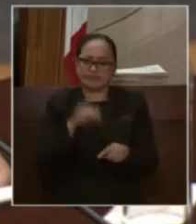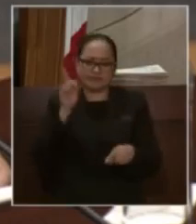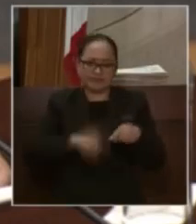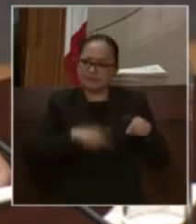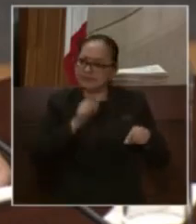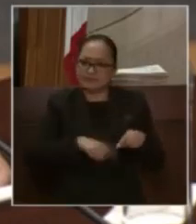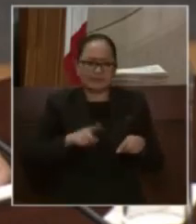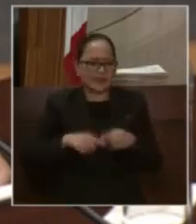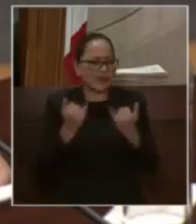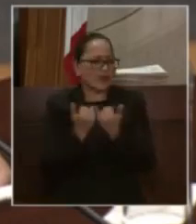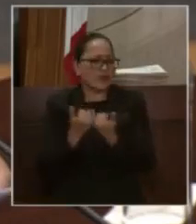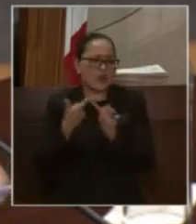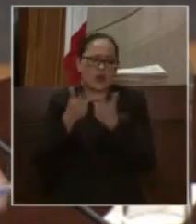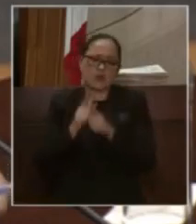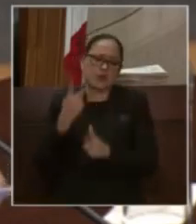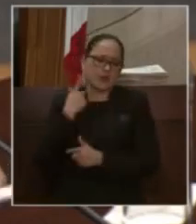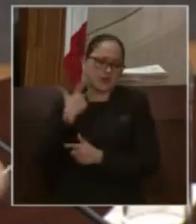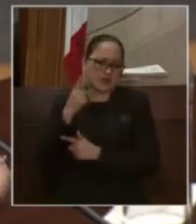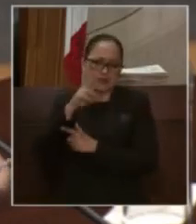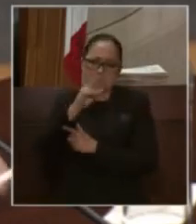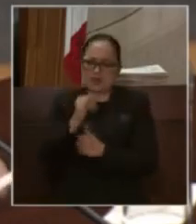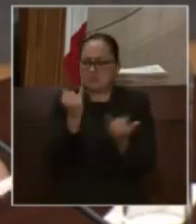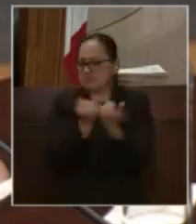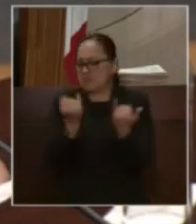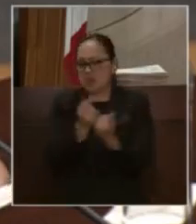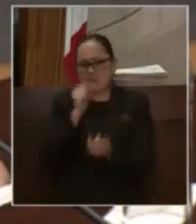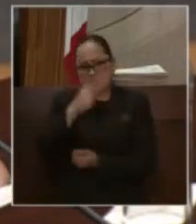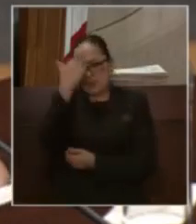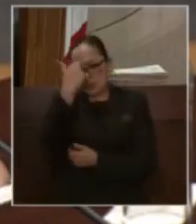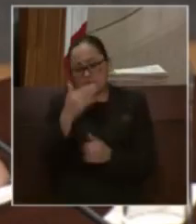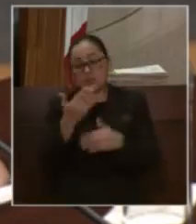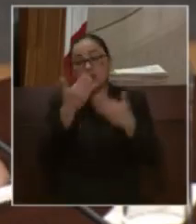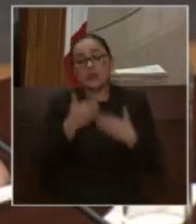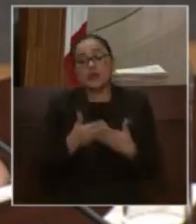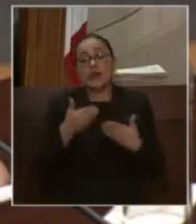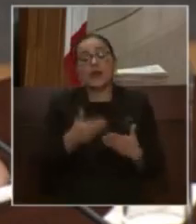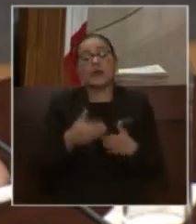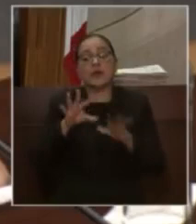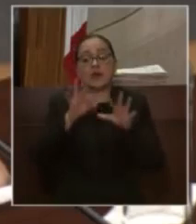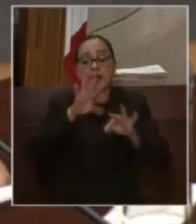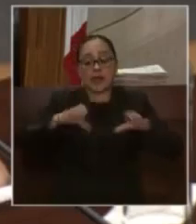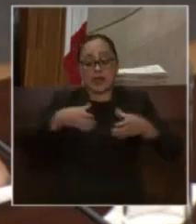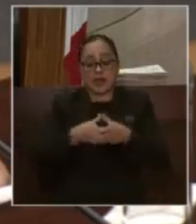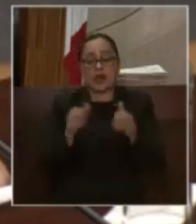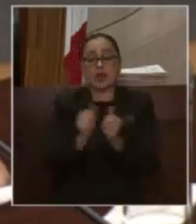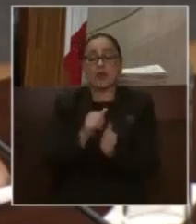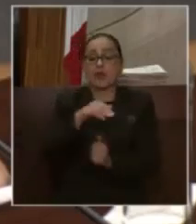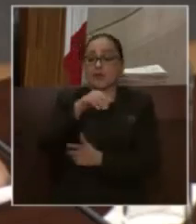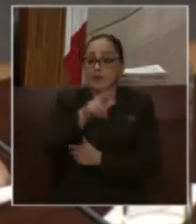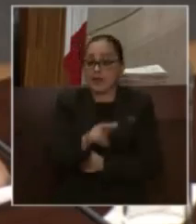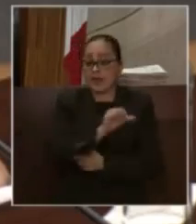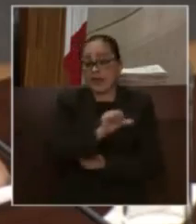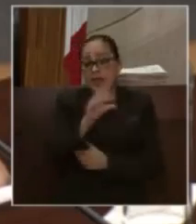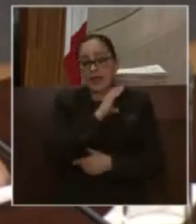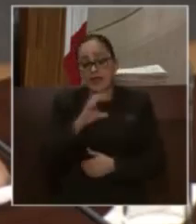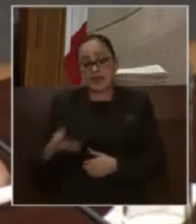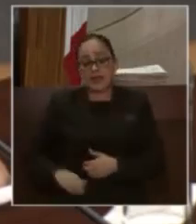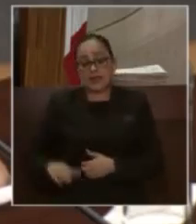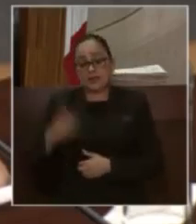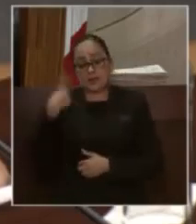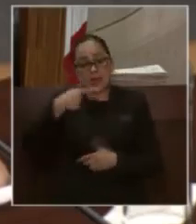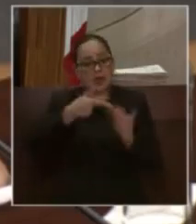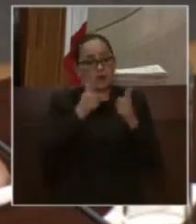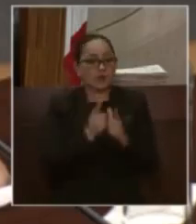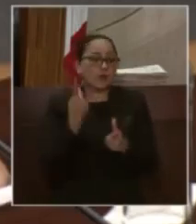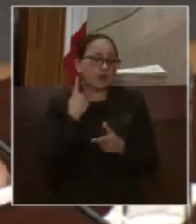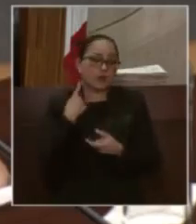desvirtuaron los agravios del Partido Revolucionario Institucional. Respecto a que hubo asignación de curules de mayoría relativa a candidatos por un partido al que